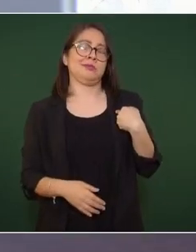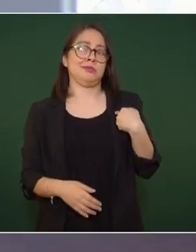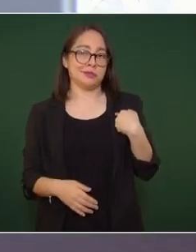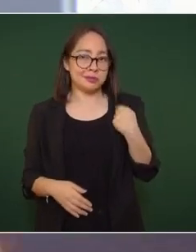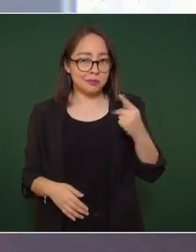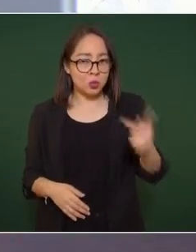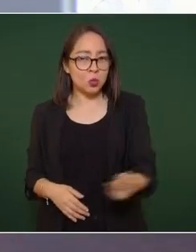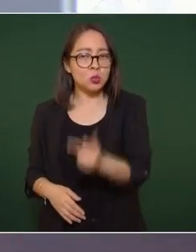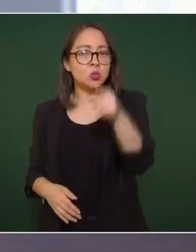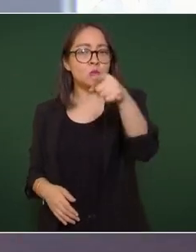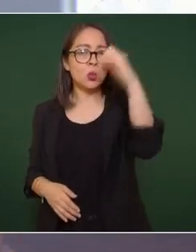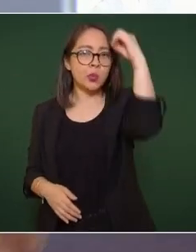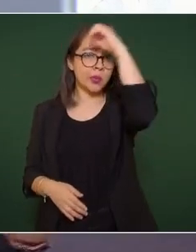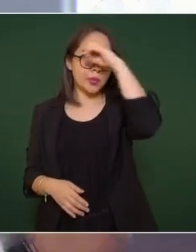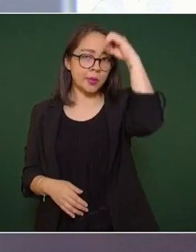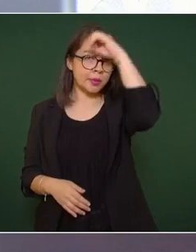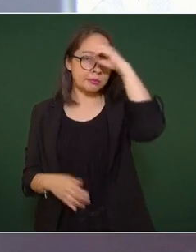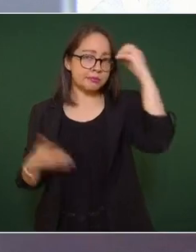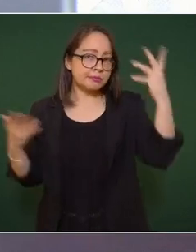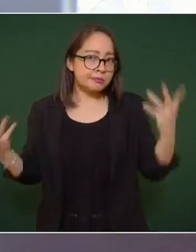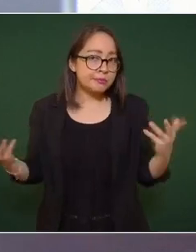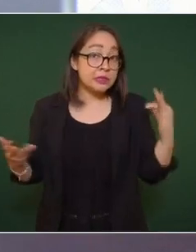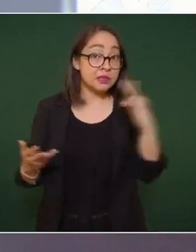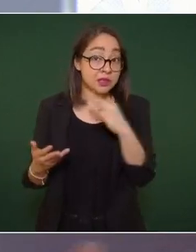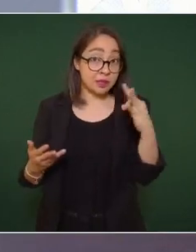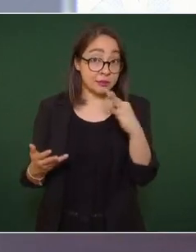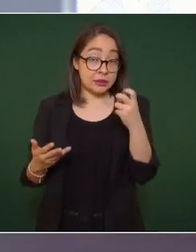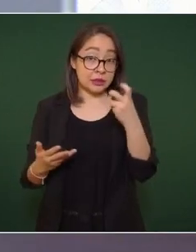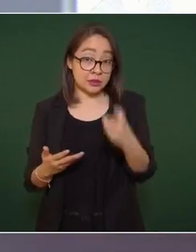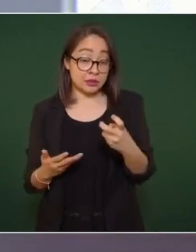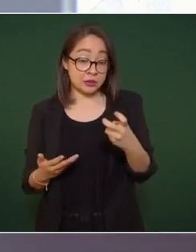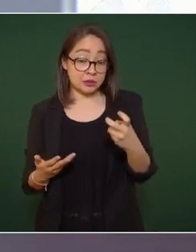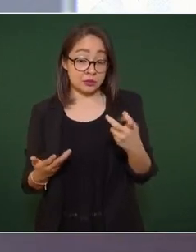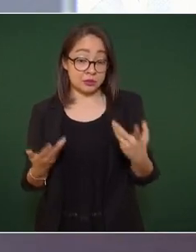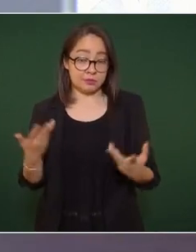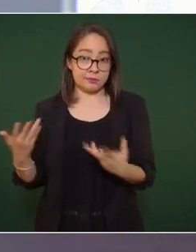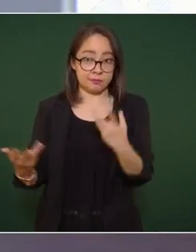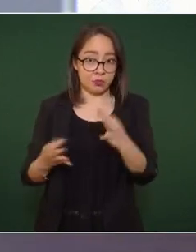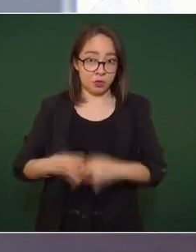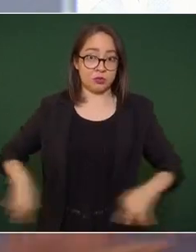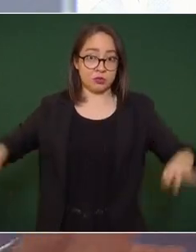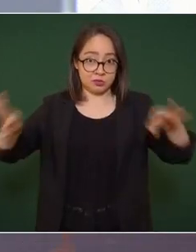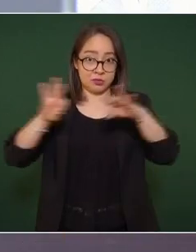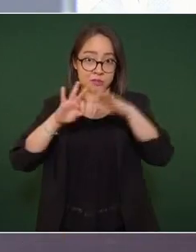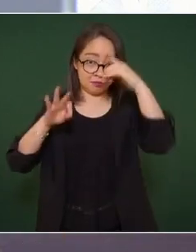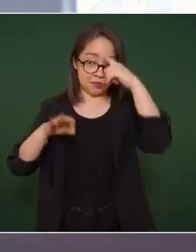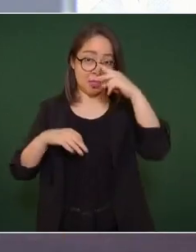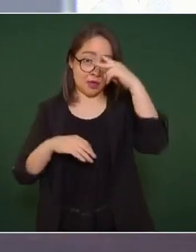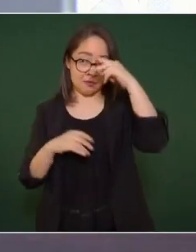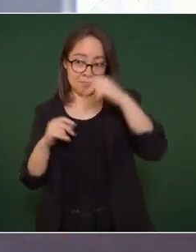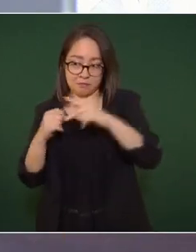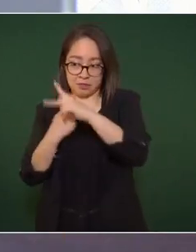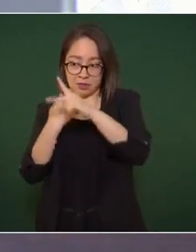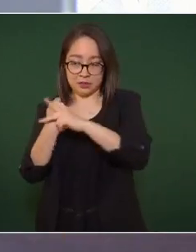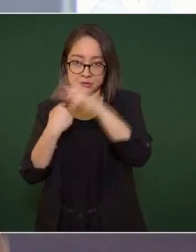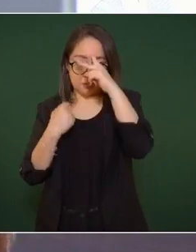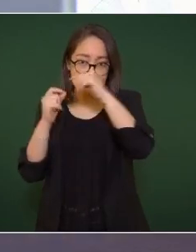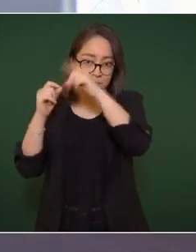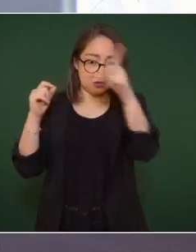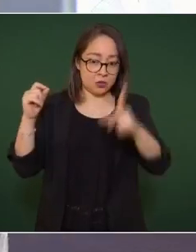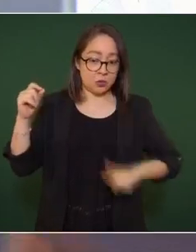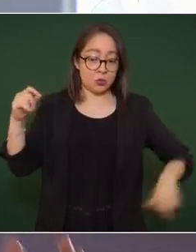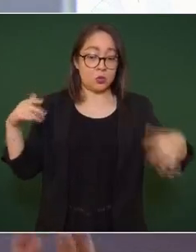¿cuál es su opinión al respecto? Si lo considera un hecho de injerencia en la vida nacional, dada la coyuntura que